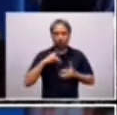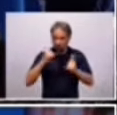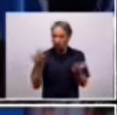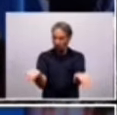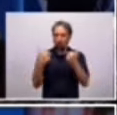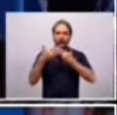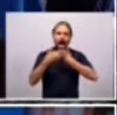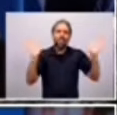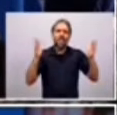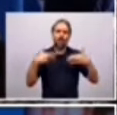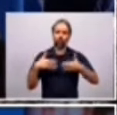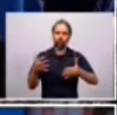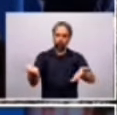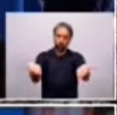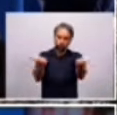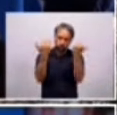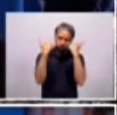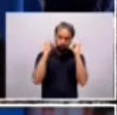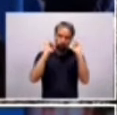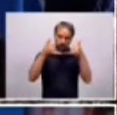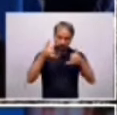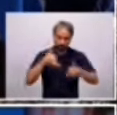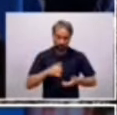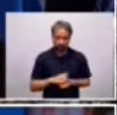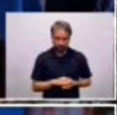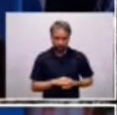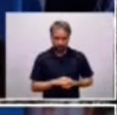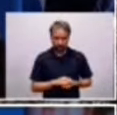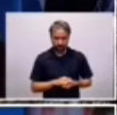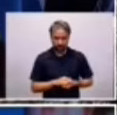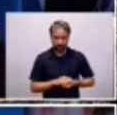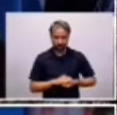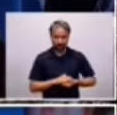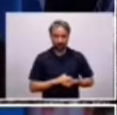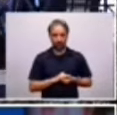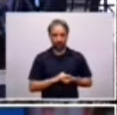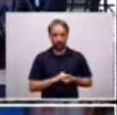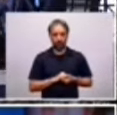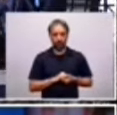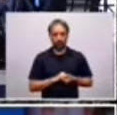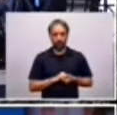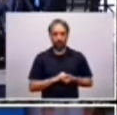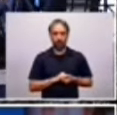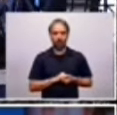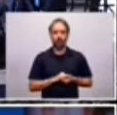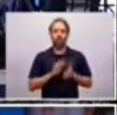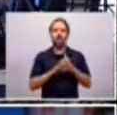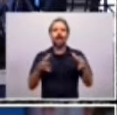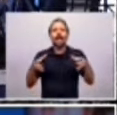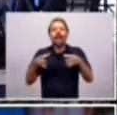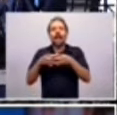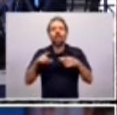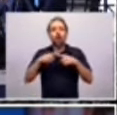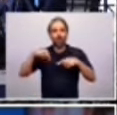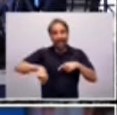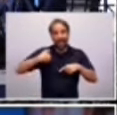la incorporación de grandes mayorías a los lugares de pero decisión. Lo que voy es esto, Mariano, es cierto lo que voy a decir, no tienen nunca la intención del bien común ni nada de eso.